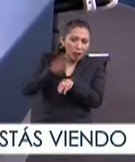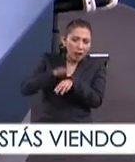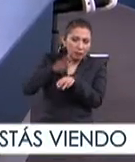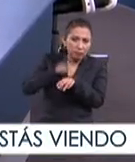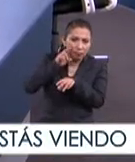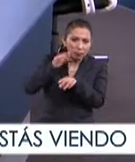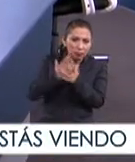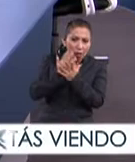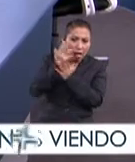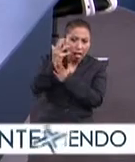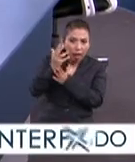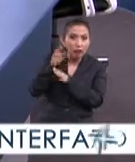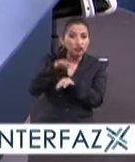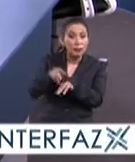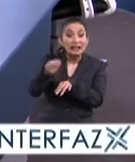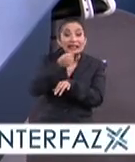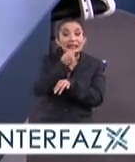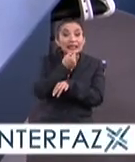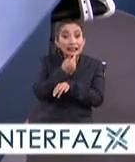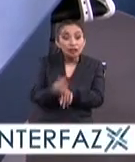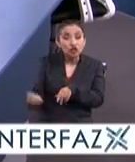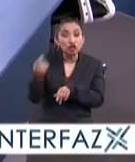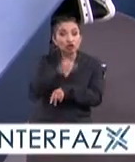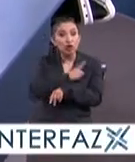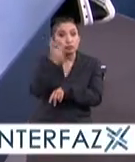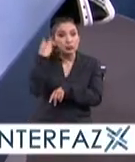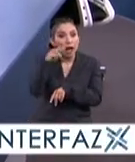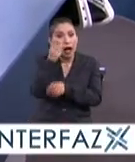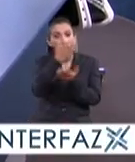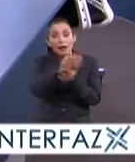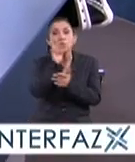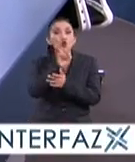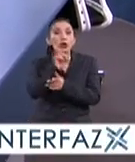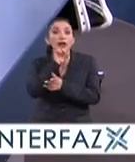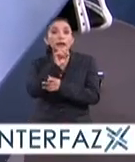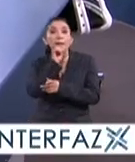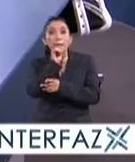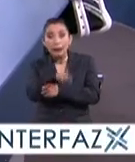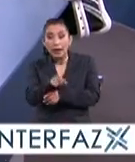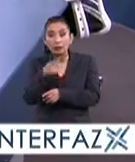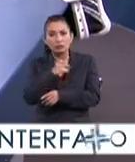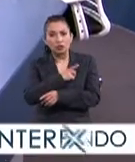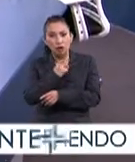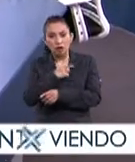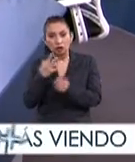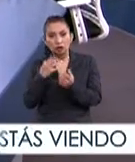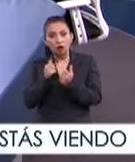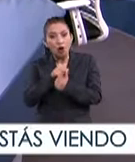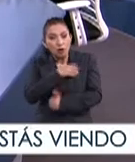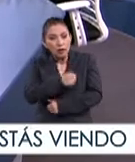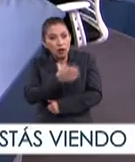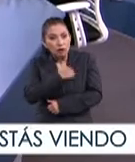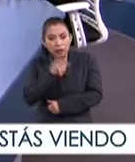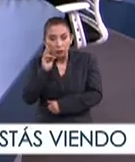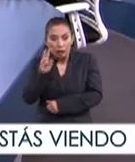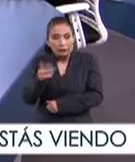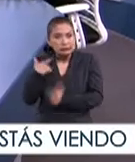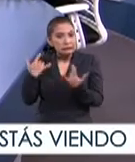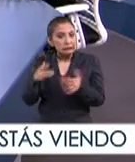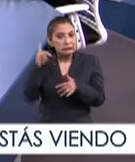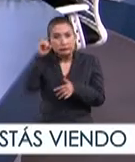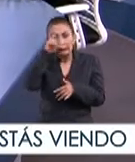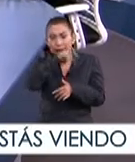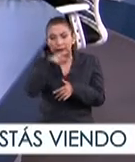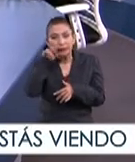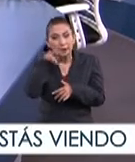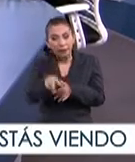en los últimos años de los niños no acompañados y de las mujeres pues en una situación verdaderamente vulnerable y precaria,